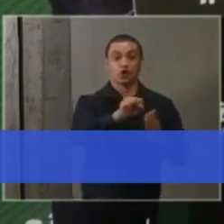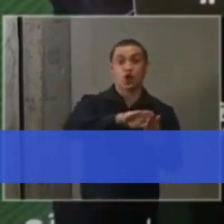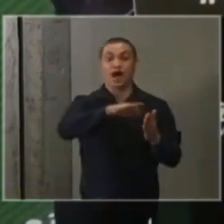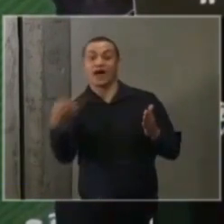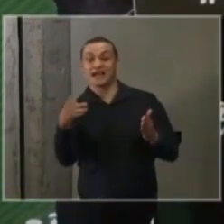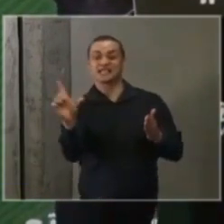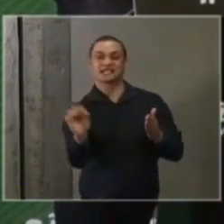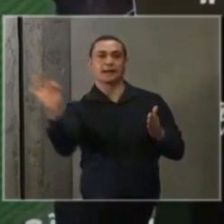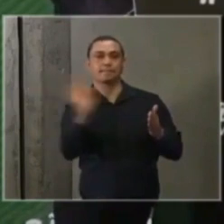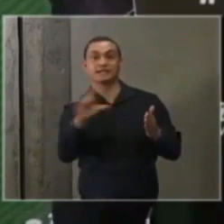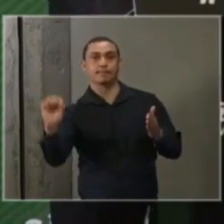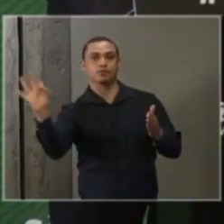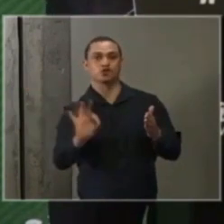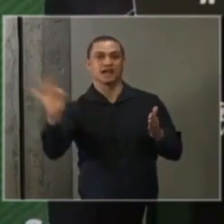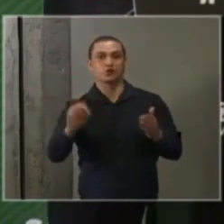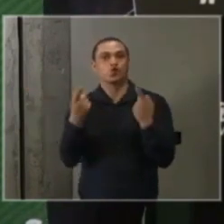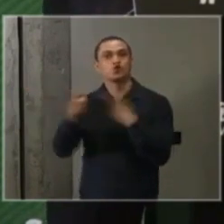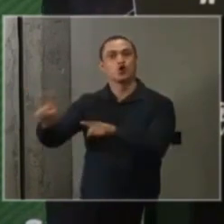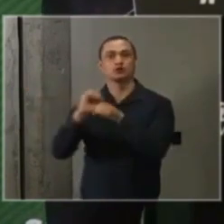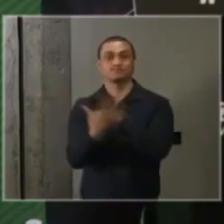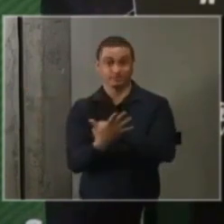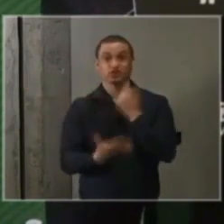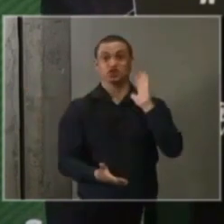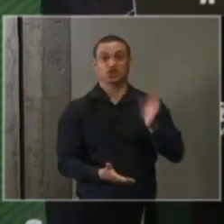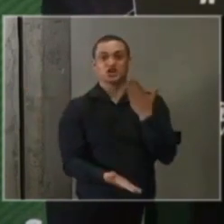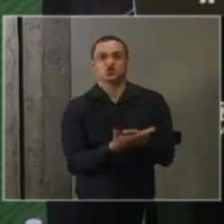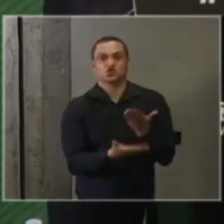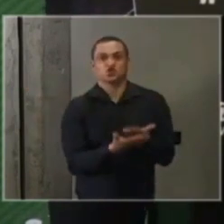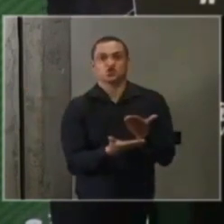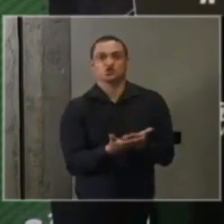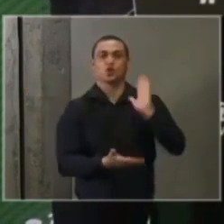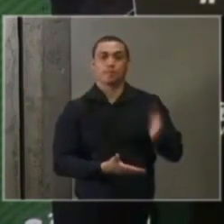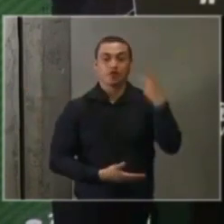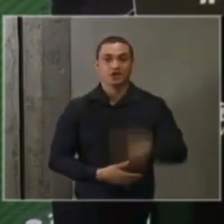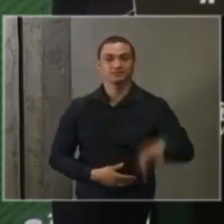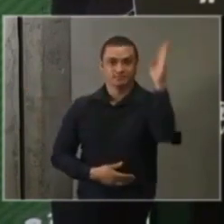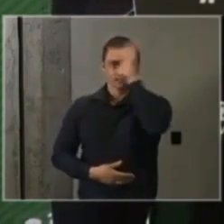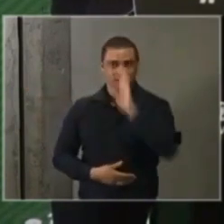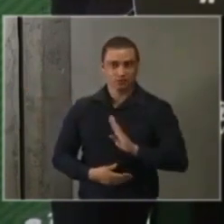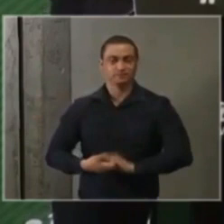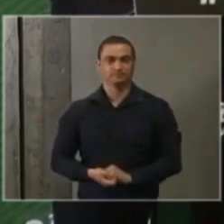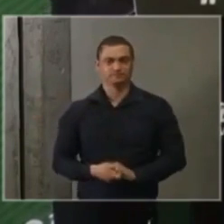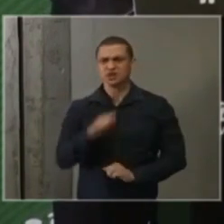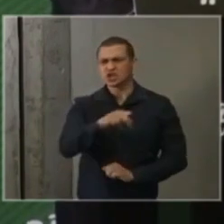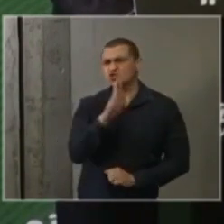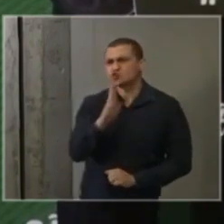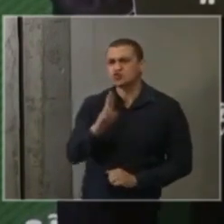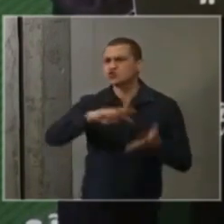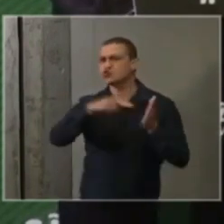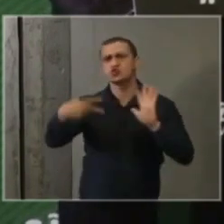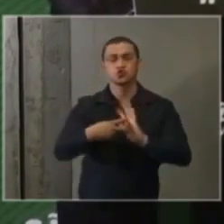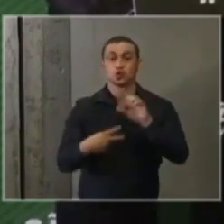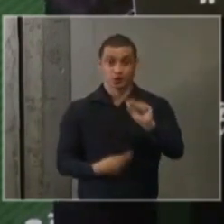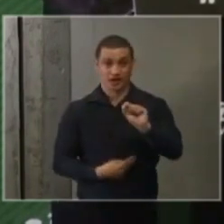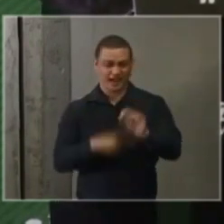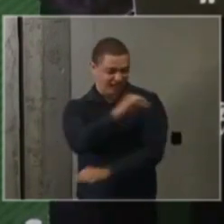19 apuntan los estudios en brasil este resultado significa que la vacuna desarrollada por el instituto butantán tiene elevado grado de eficiencia y